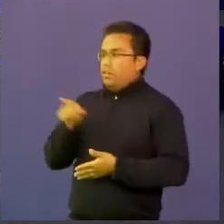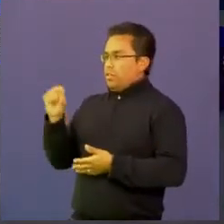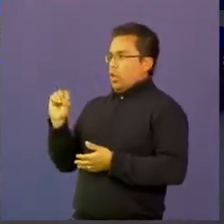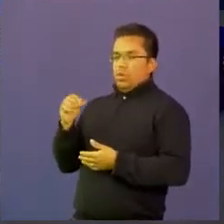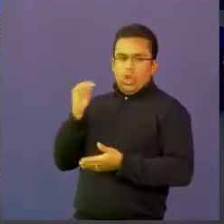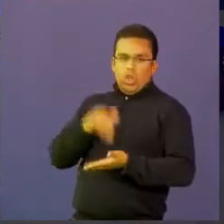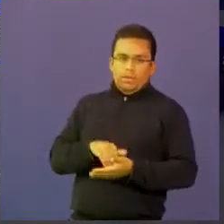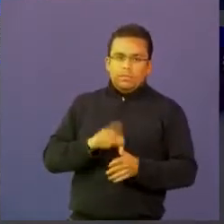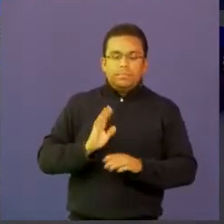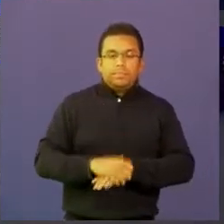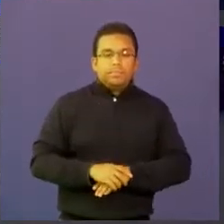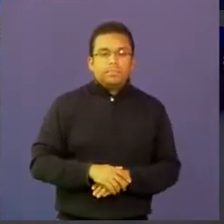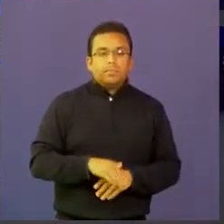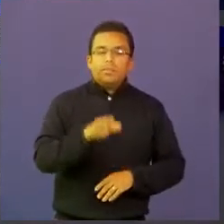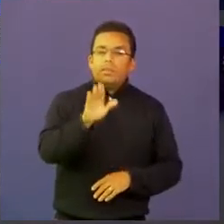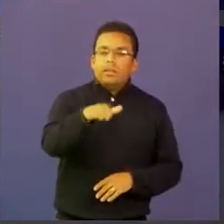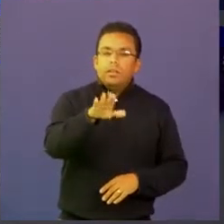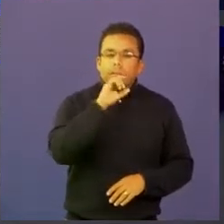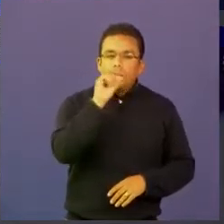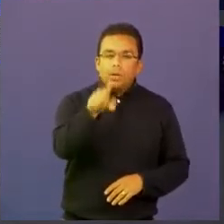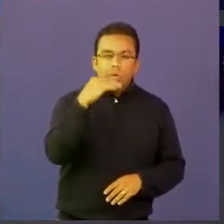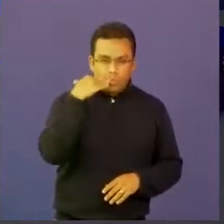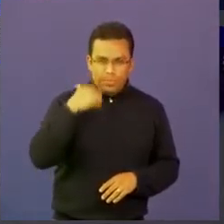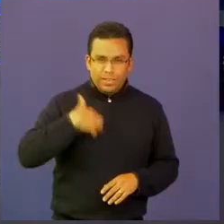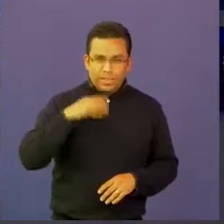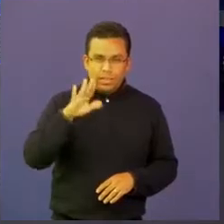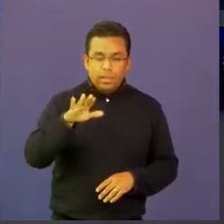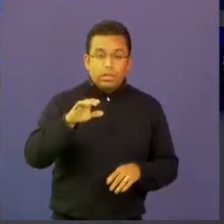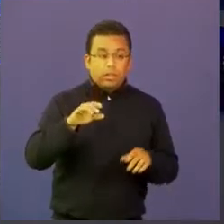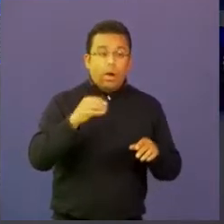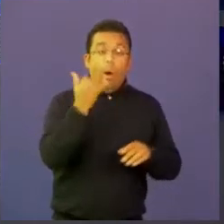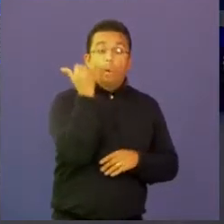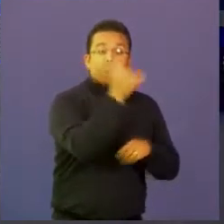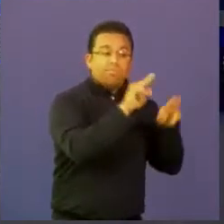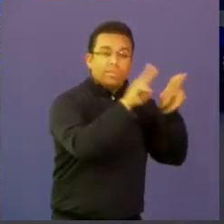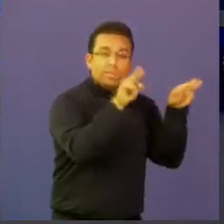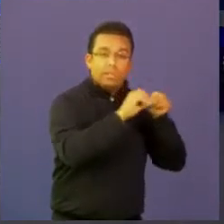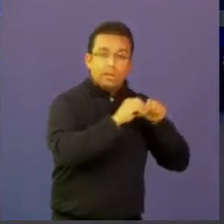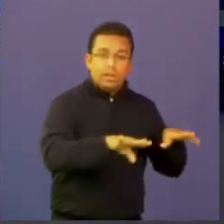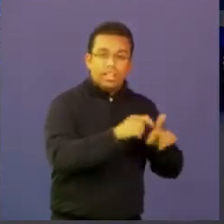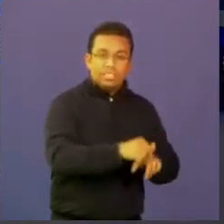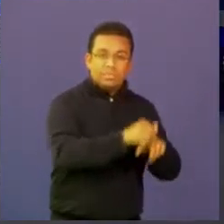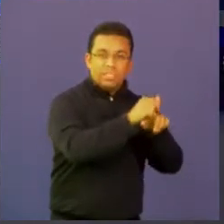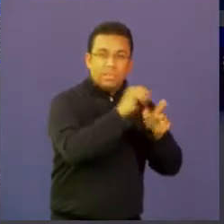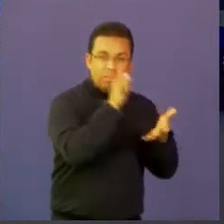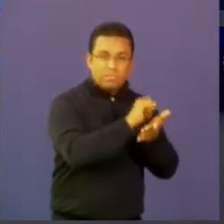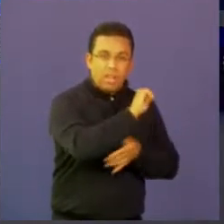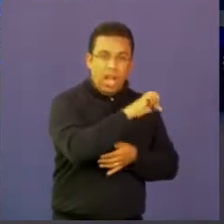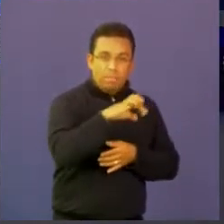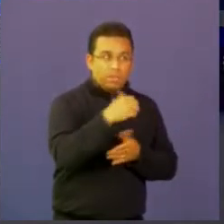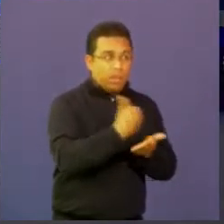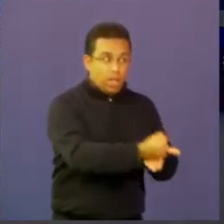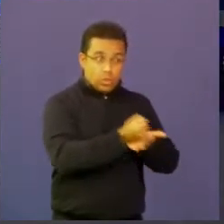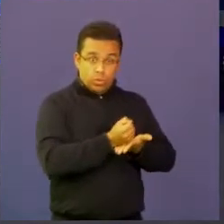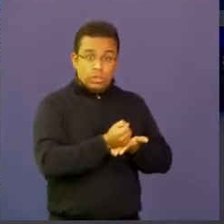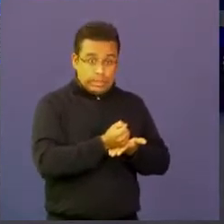perfecto existen plataformas especializadas para desarrollar las cosas que han usado ya